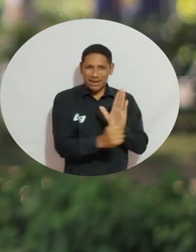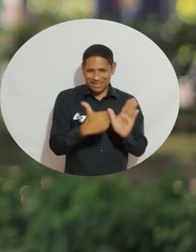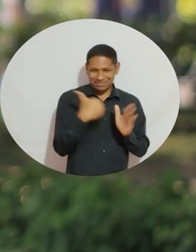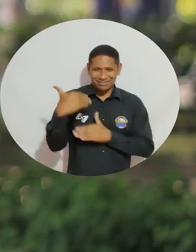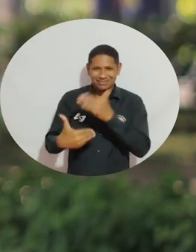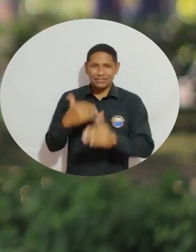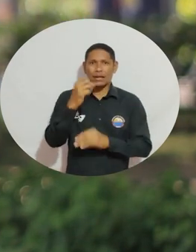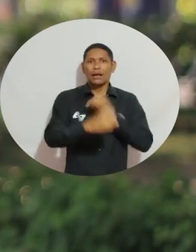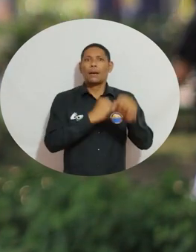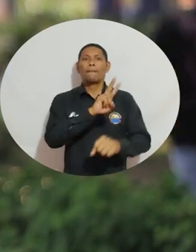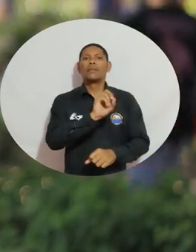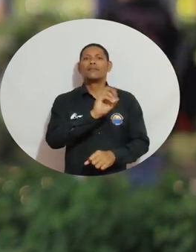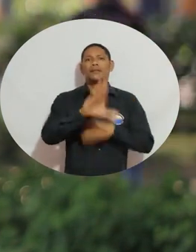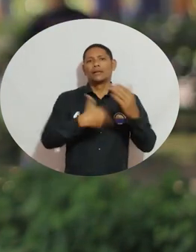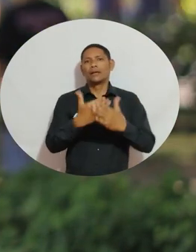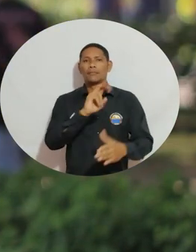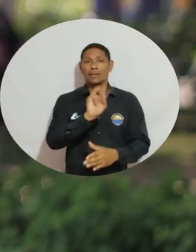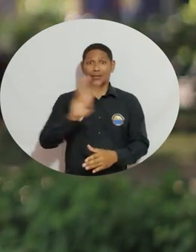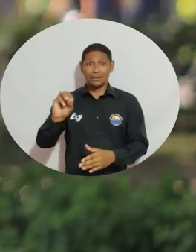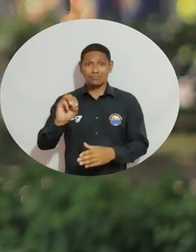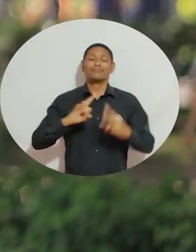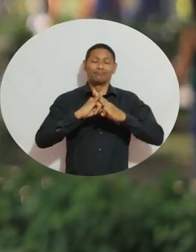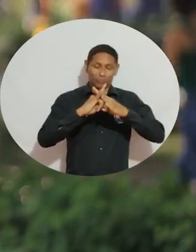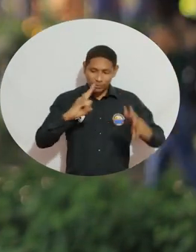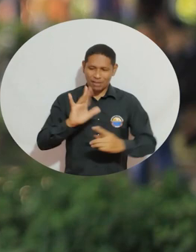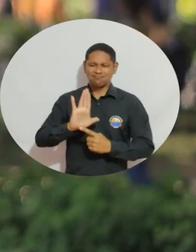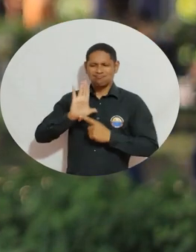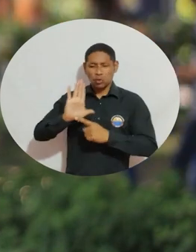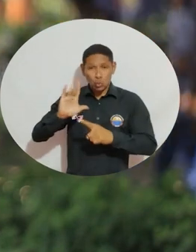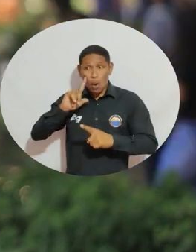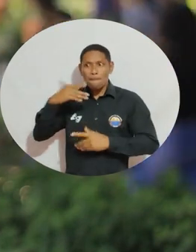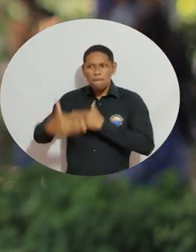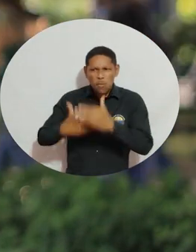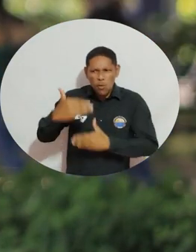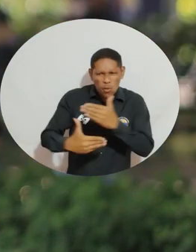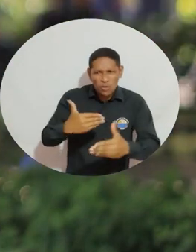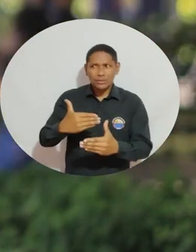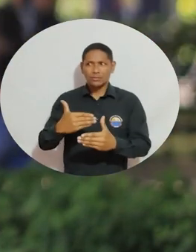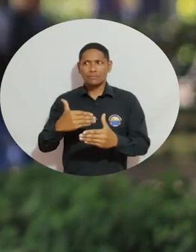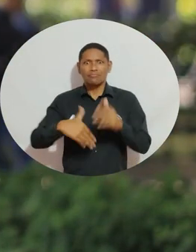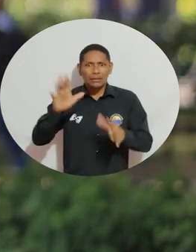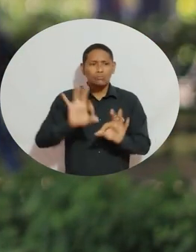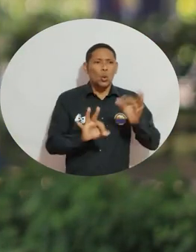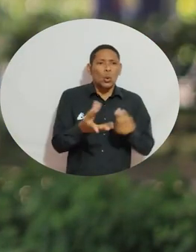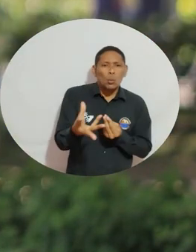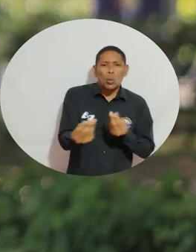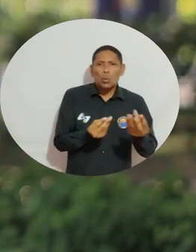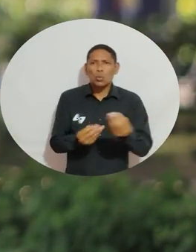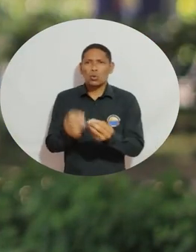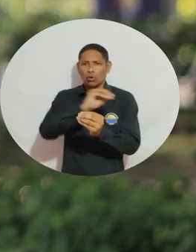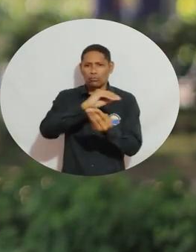Desarrollo 2020-2030, la Alma Mater sigue reafirmando sus procesos en torno a la política institucional de los